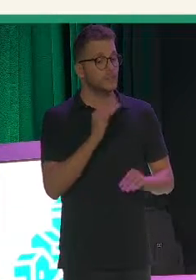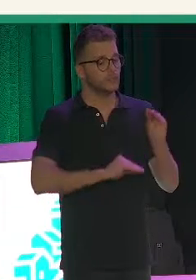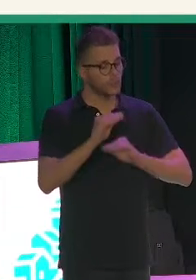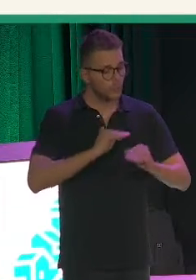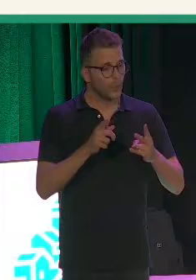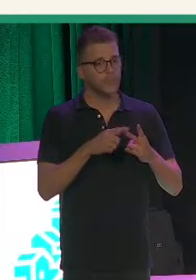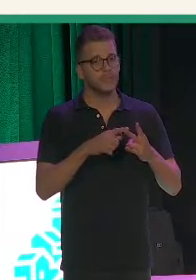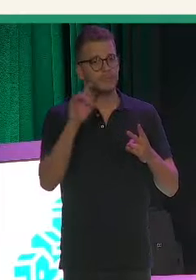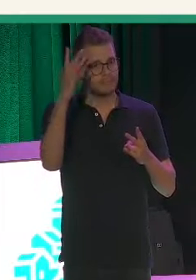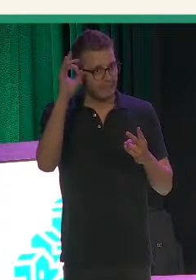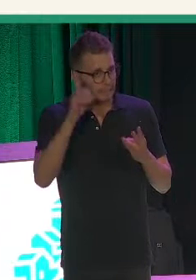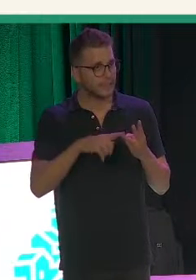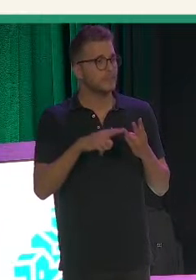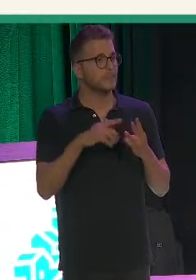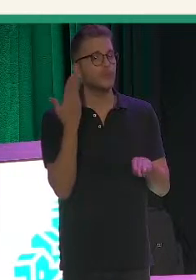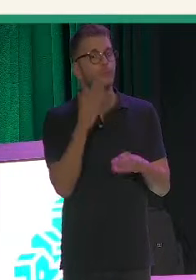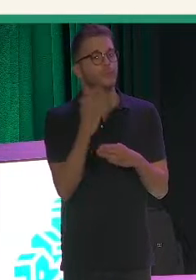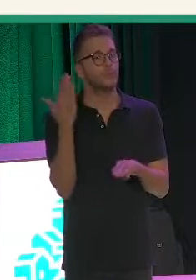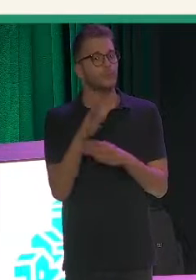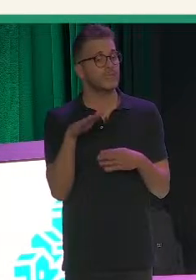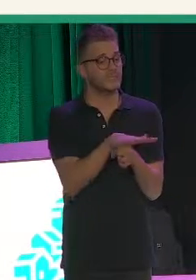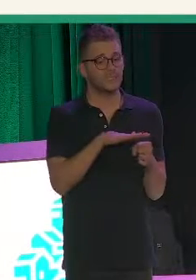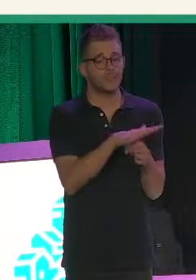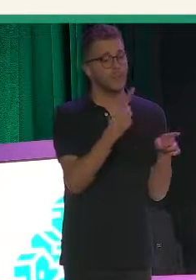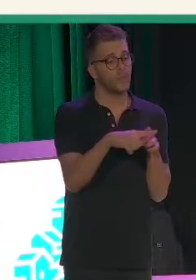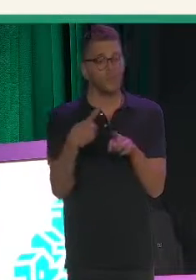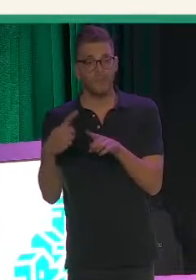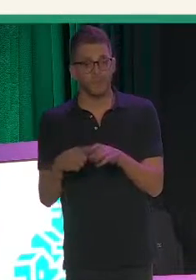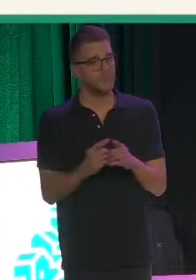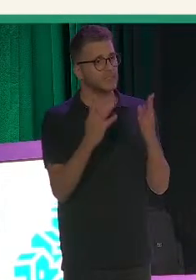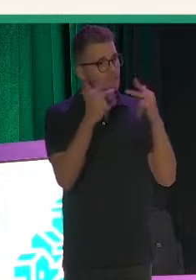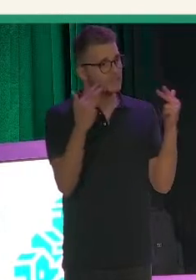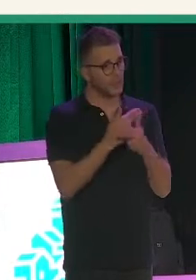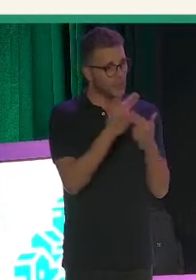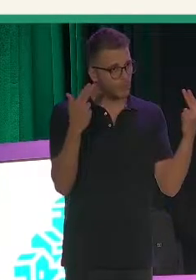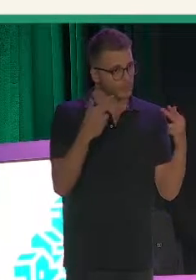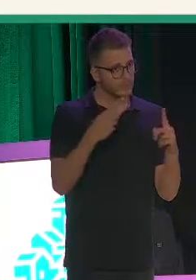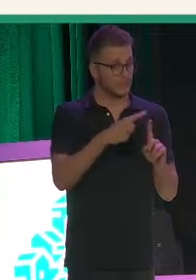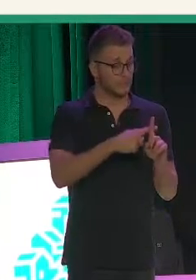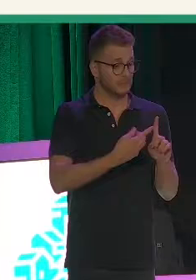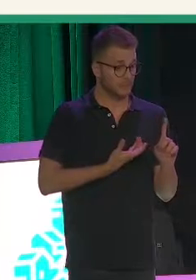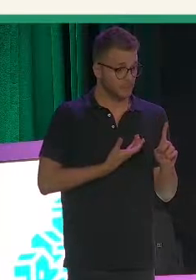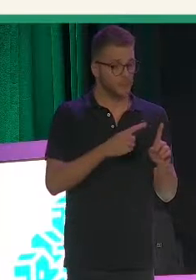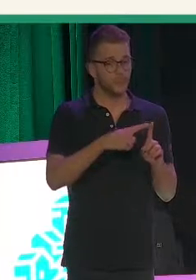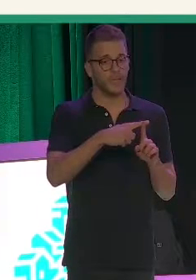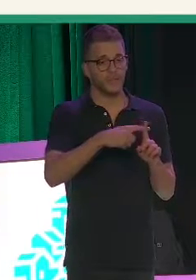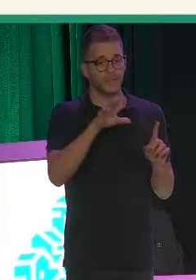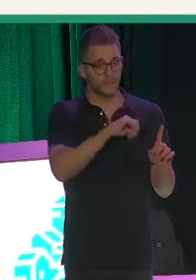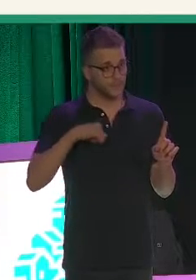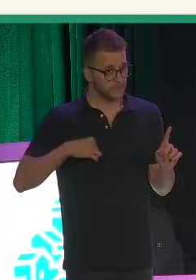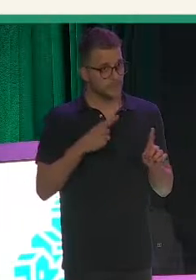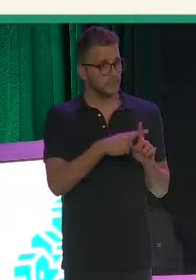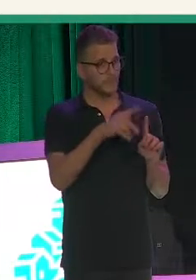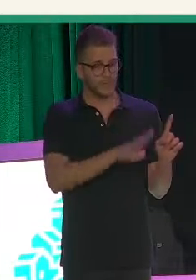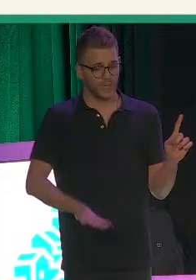ideas, propuestas desde todos los ámbitos, las administraciones públicas, tanto a nivel local, a nivel regional, a nivel nacional